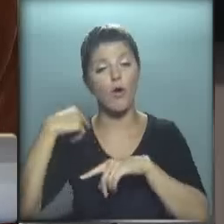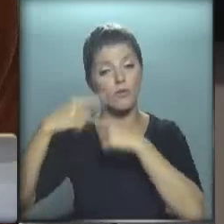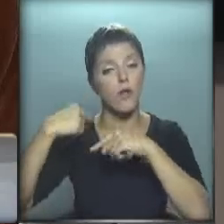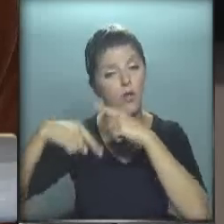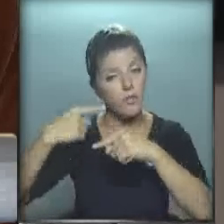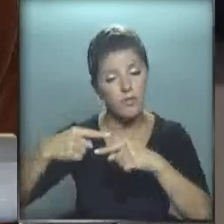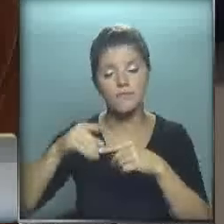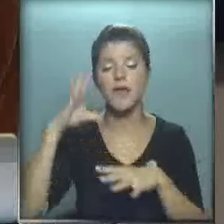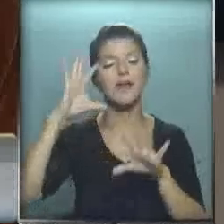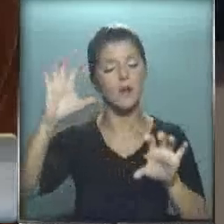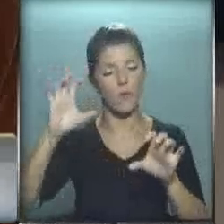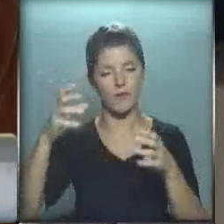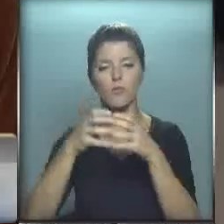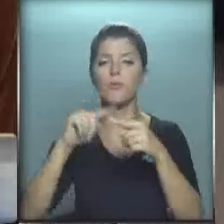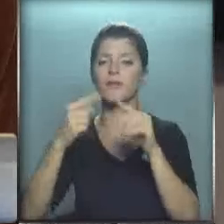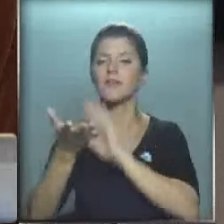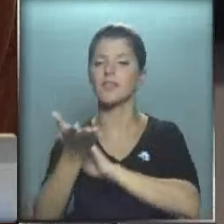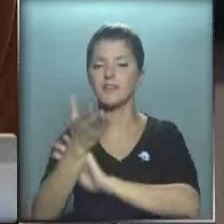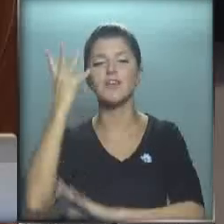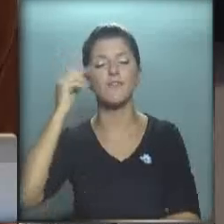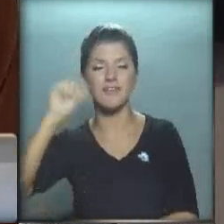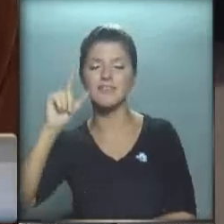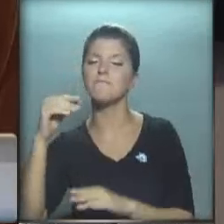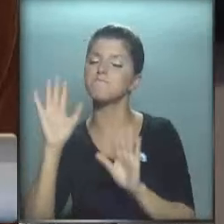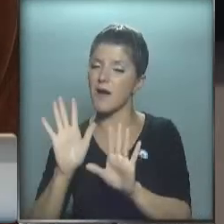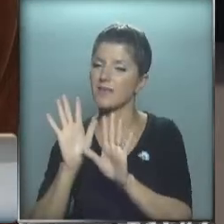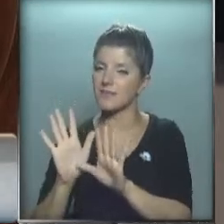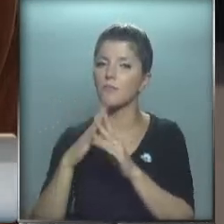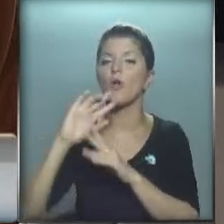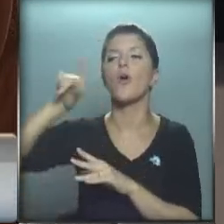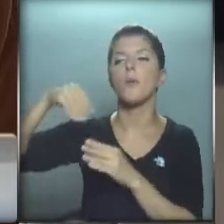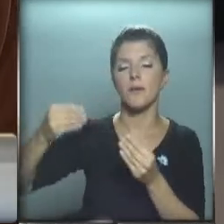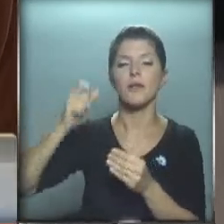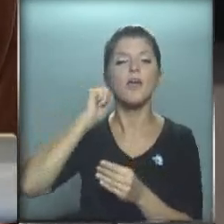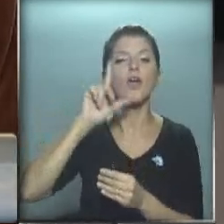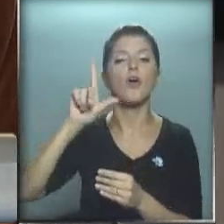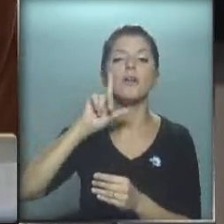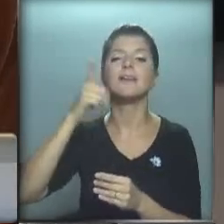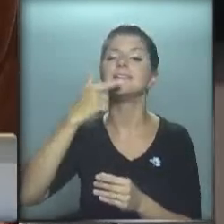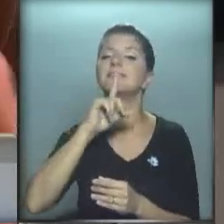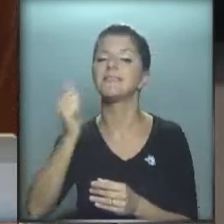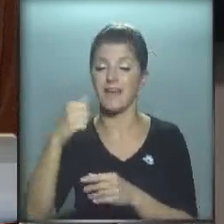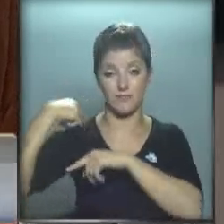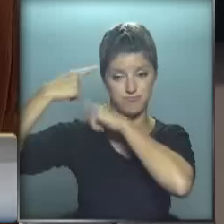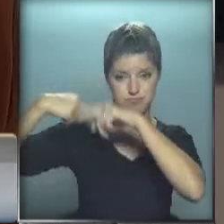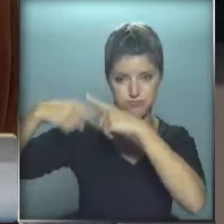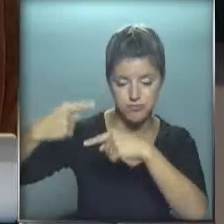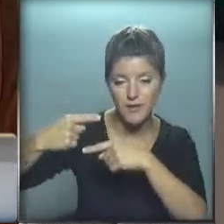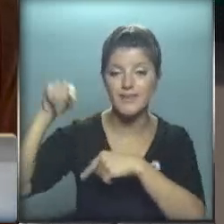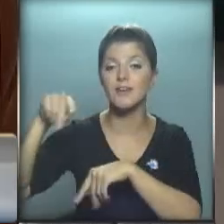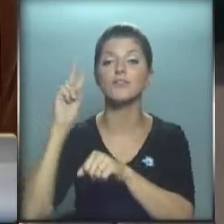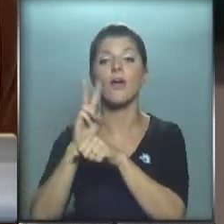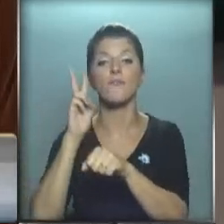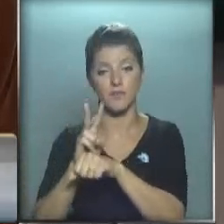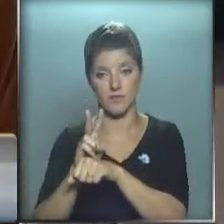recordar que la derecha francesa es bastante particular porque es una derecha que viene de la tradición gol ista que fue una tradición de la derecha que defendió el